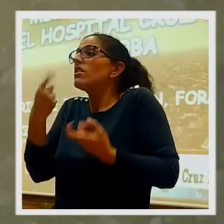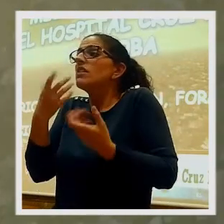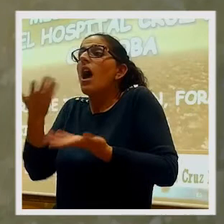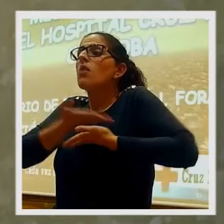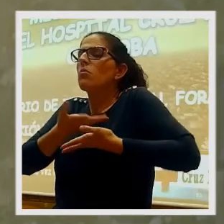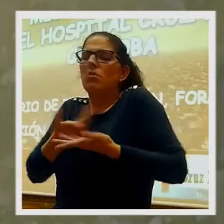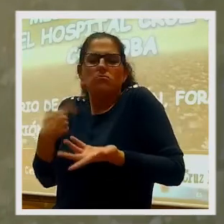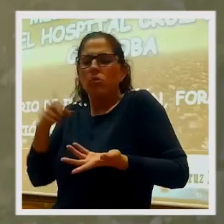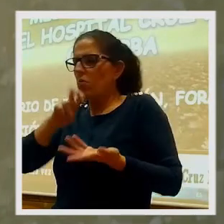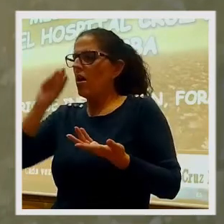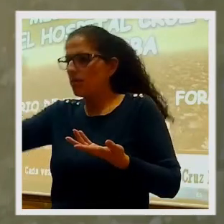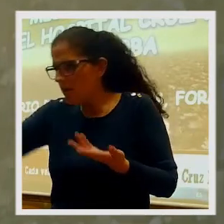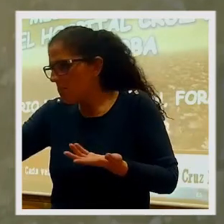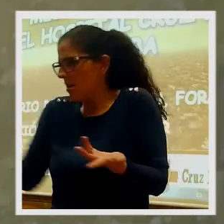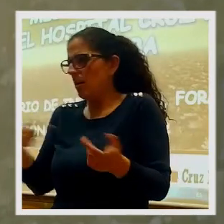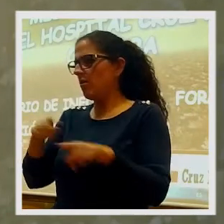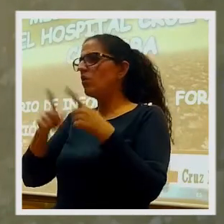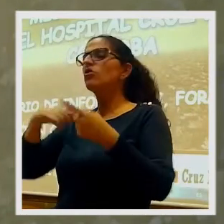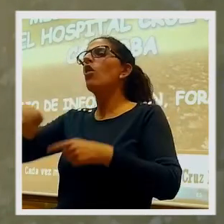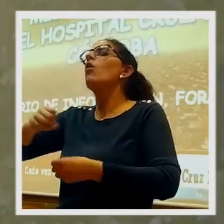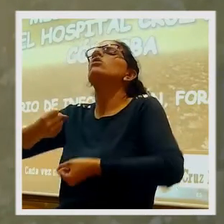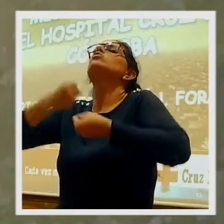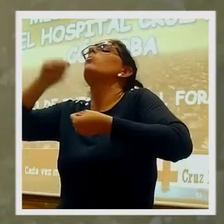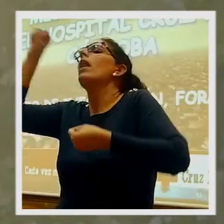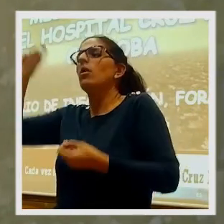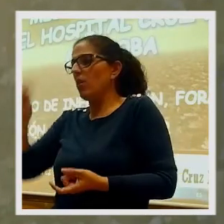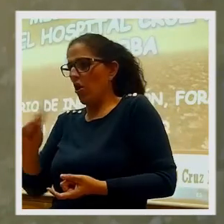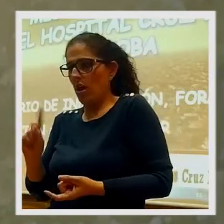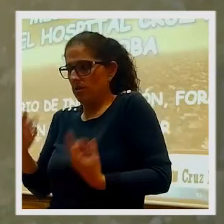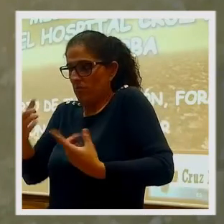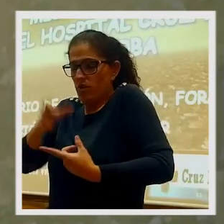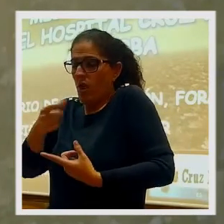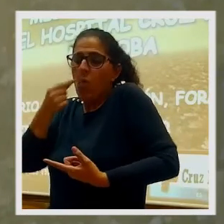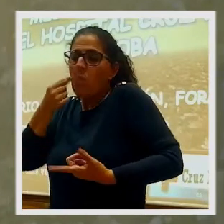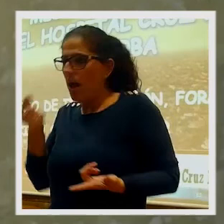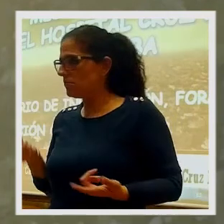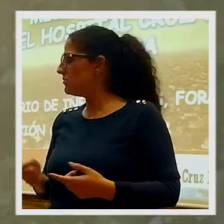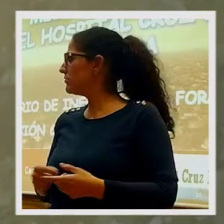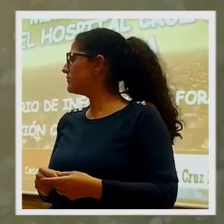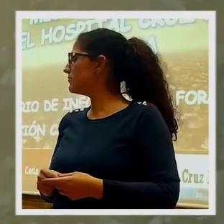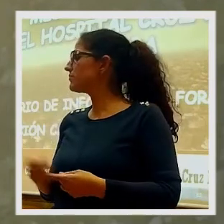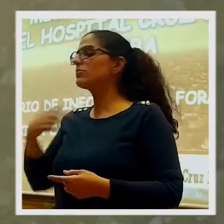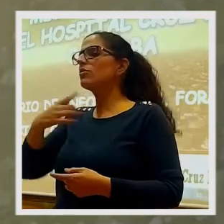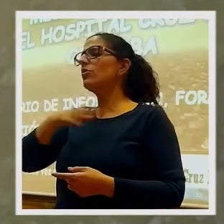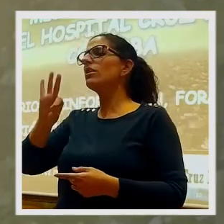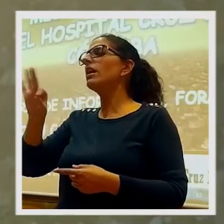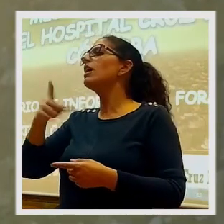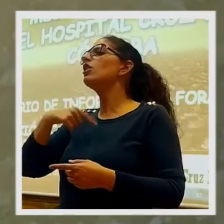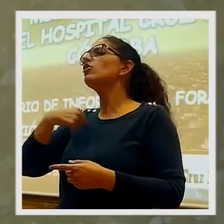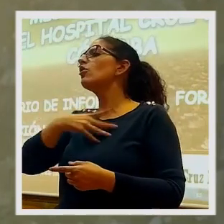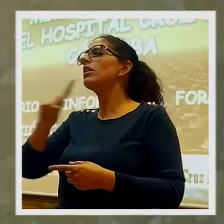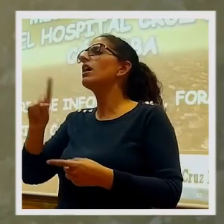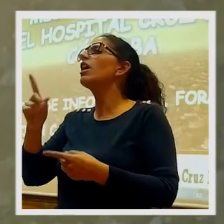pide. Que ninguno de los que estamos aquí somos superhéroes. No quiero despedirme, si, vamos, no quería despedirme sin tener